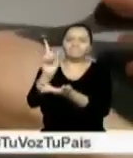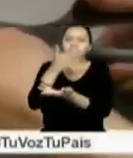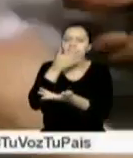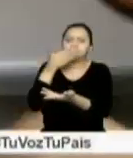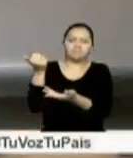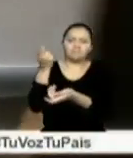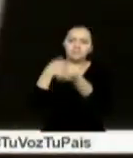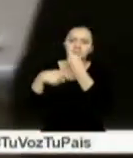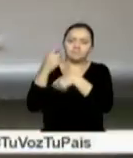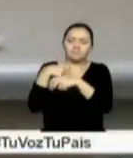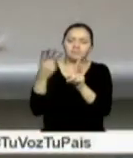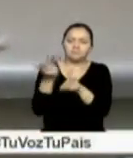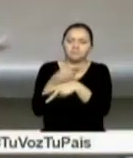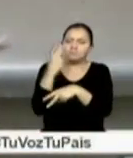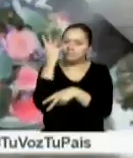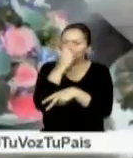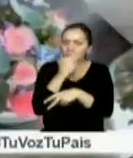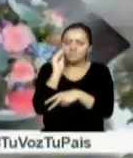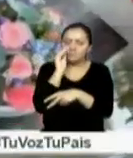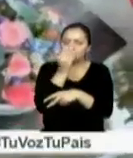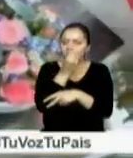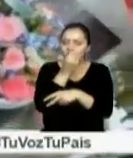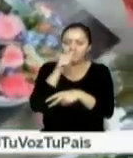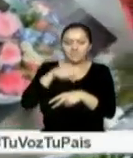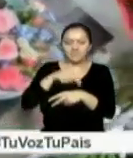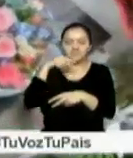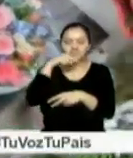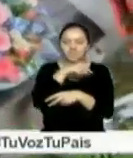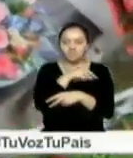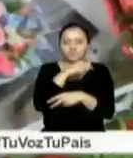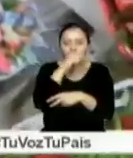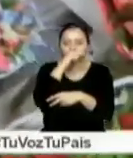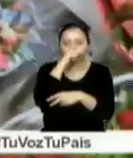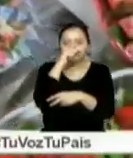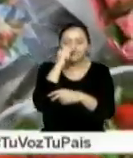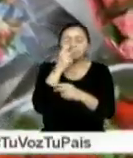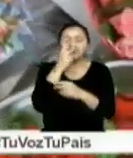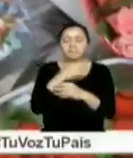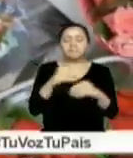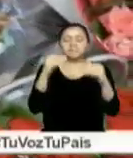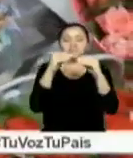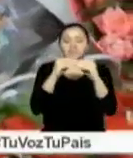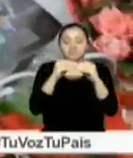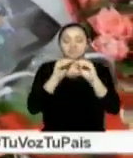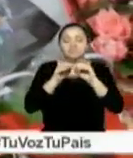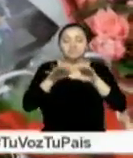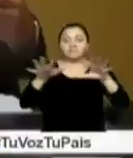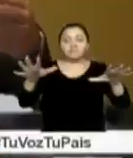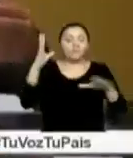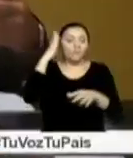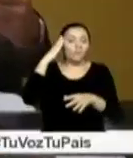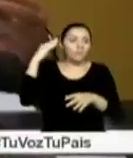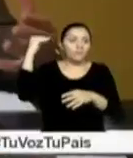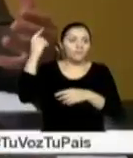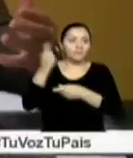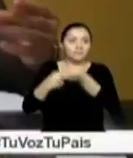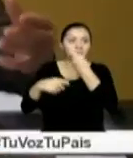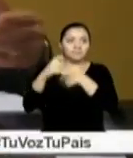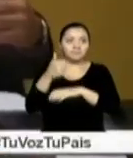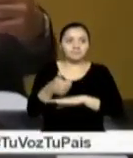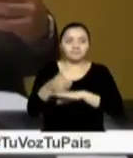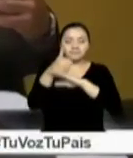dees de rosas acá al mercado ruso hemos plado a Holanda que sea